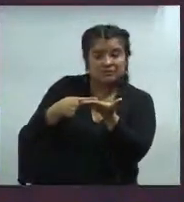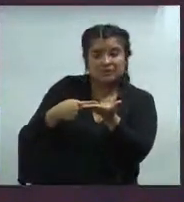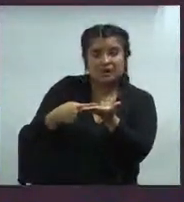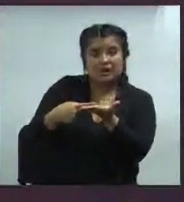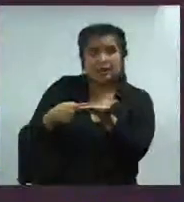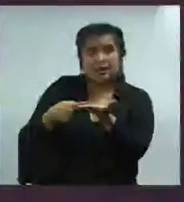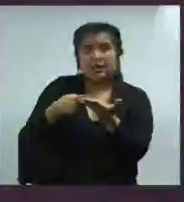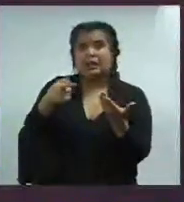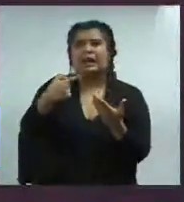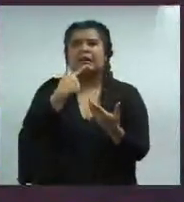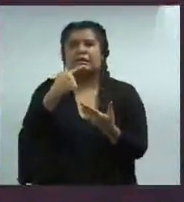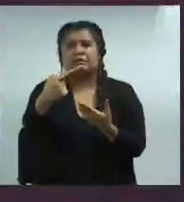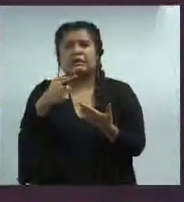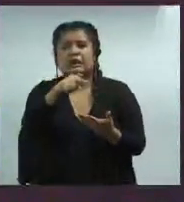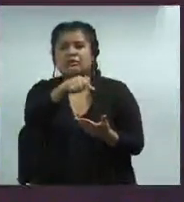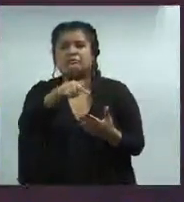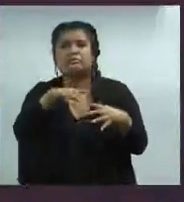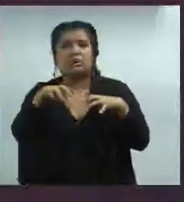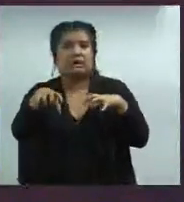están en acciones